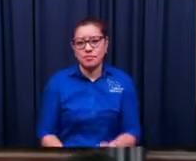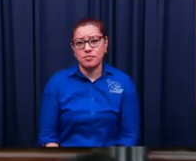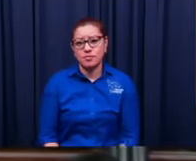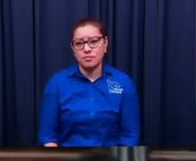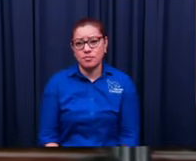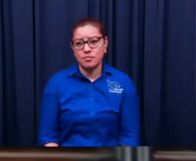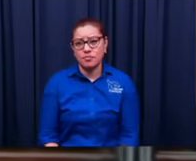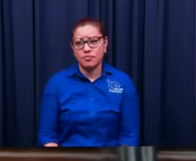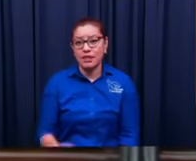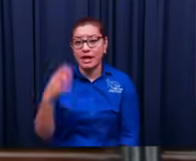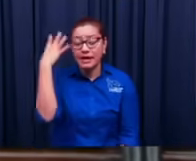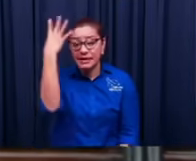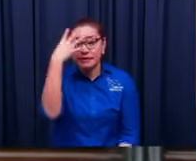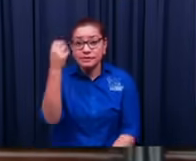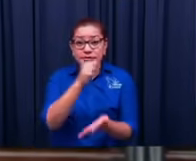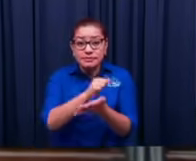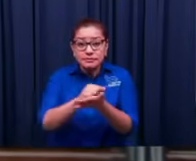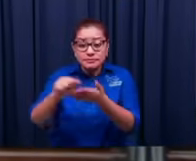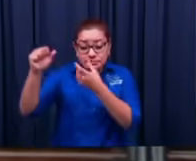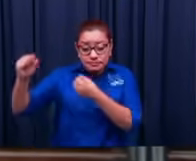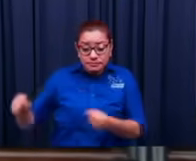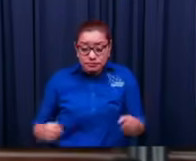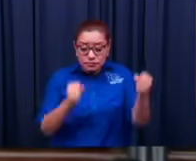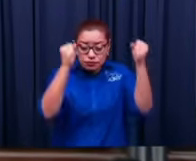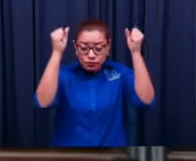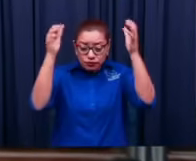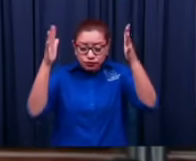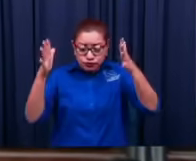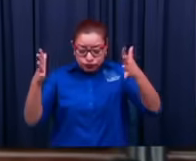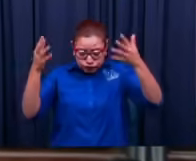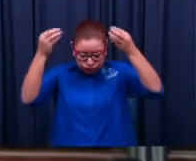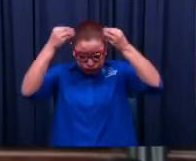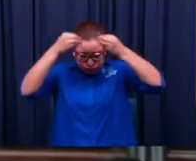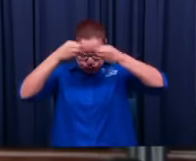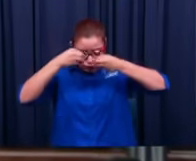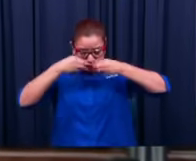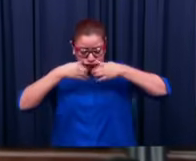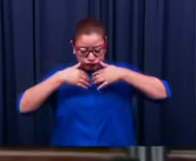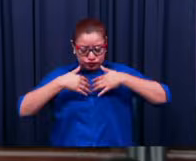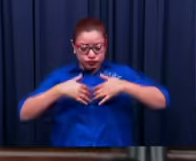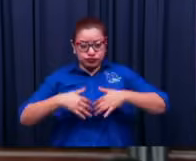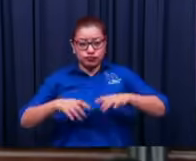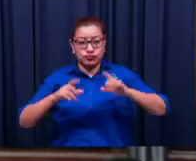por gusto el Espíritu Santo poderosísimo dentro de tus entrañas?